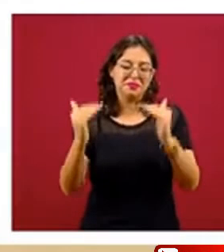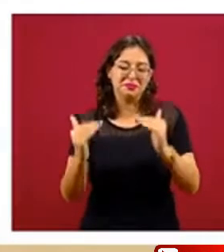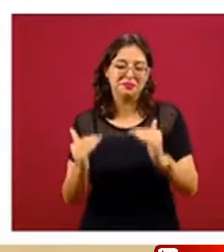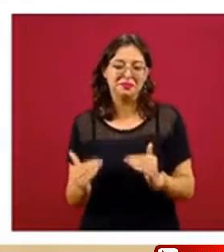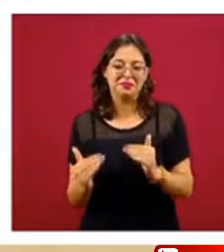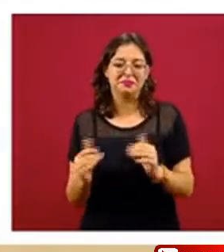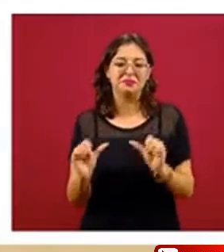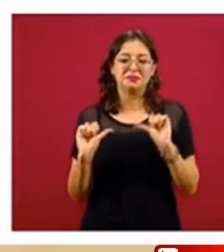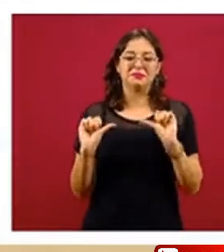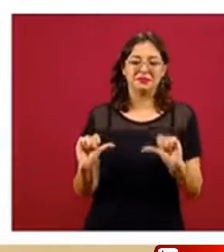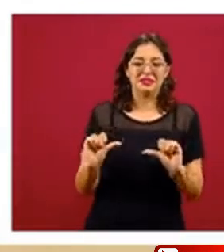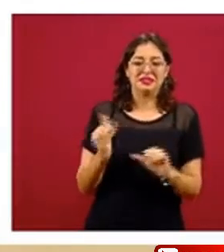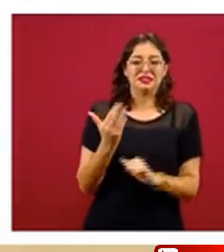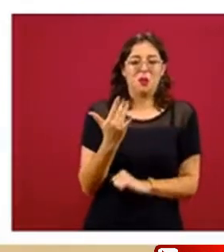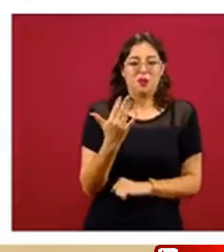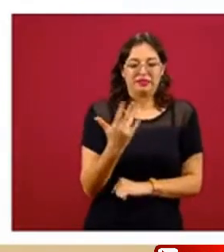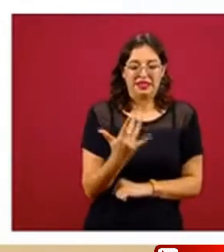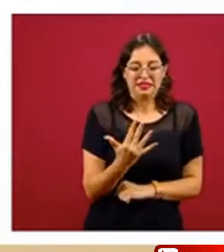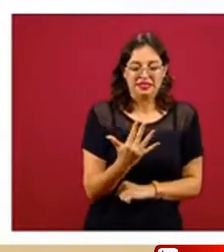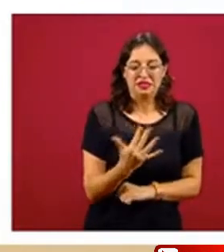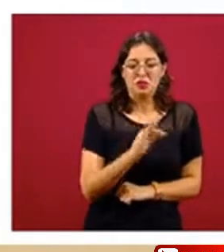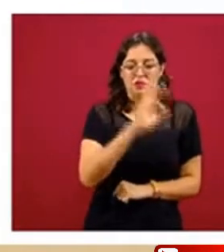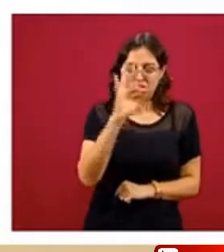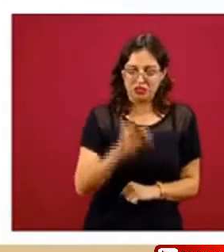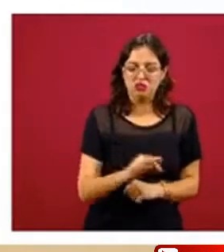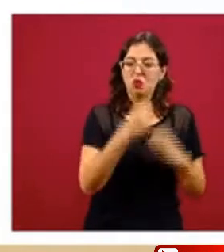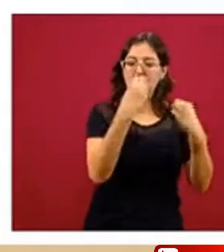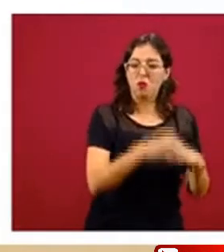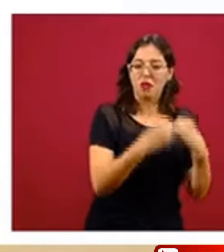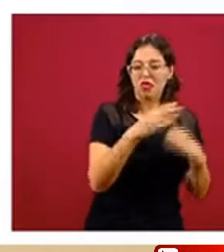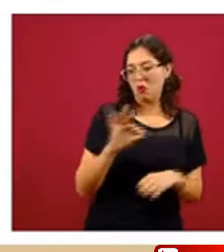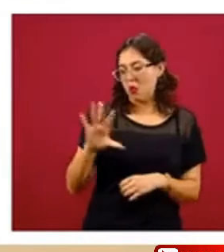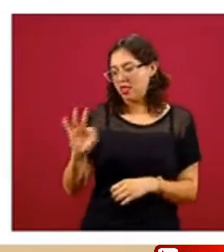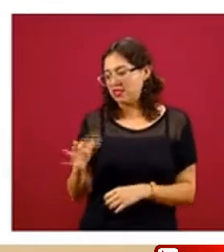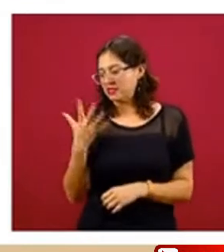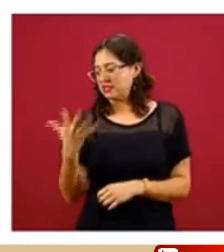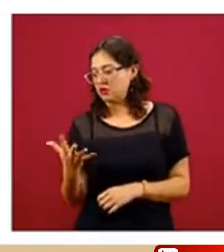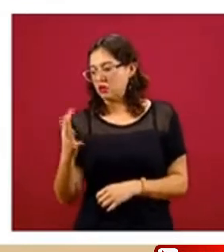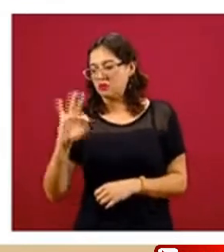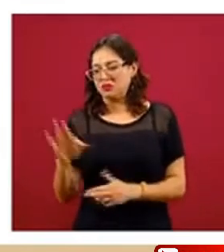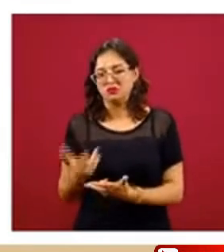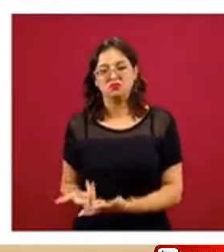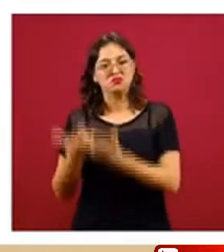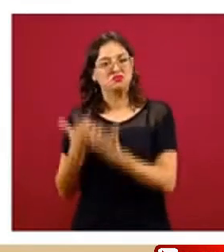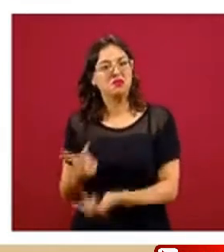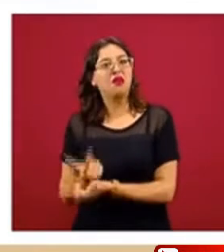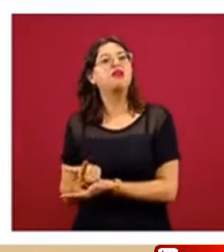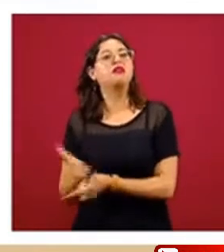ocupación y 45% libre. Veamos la siguiente.